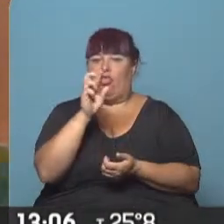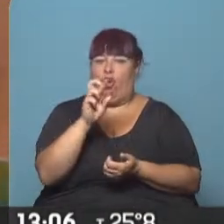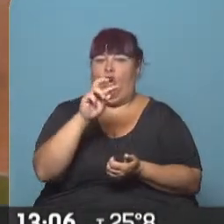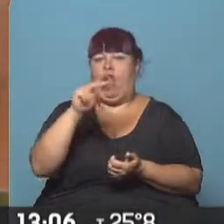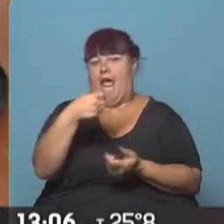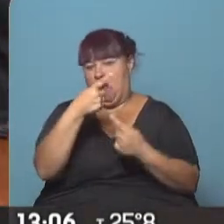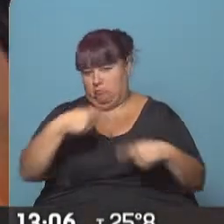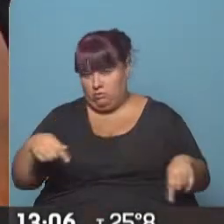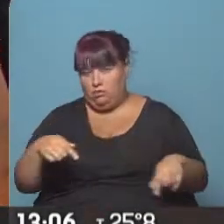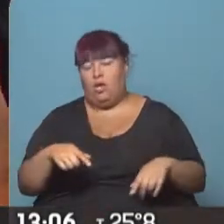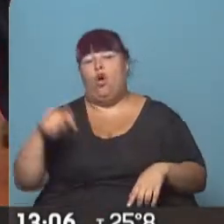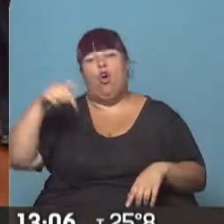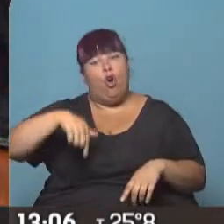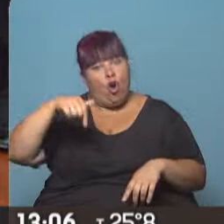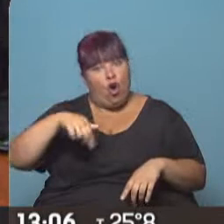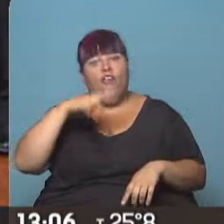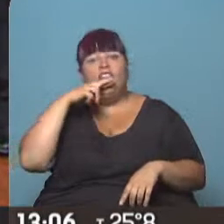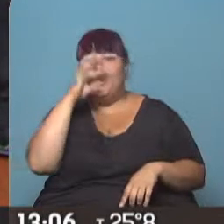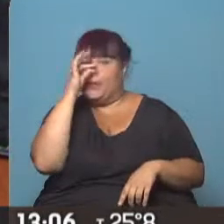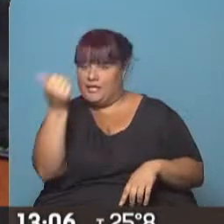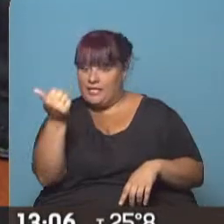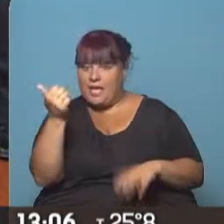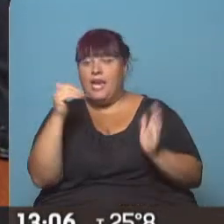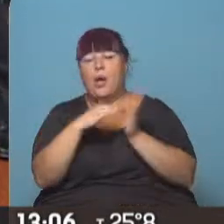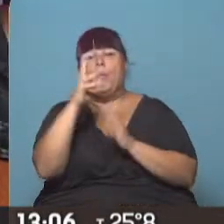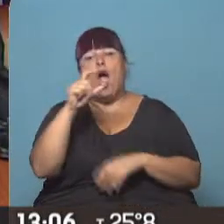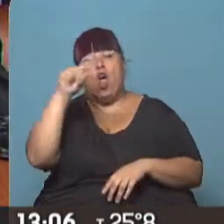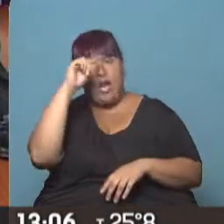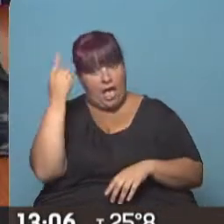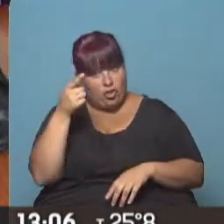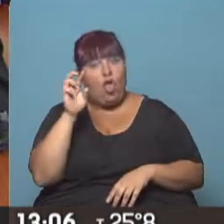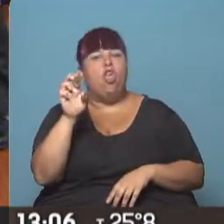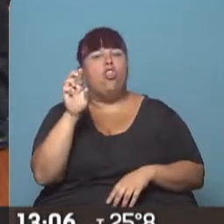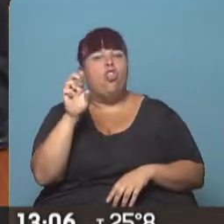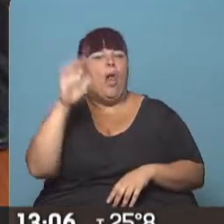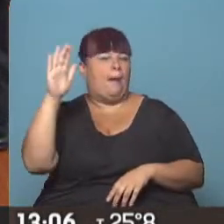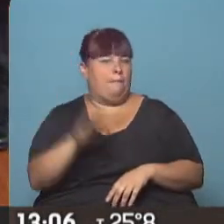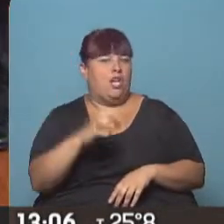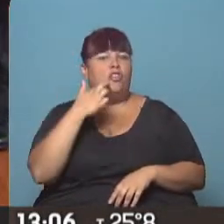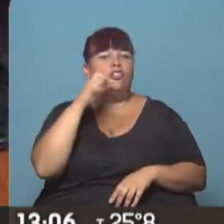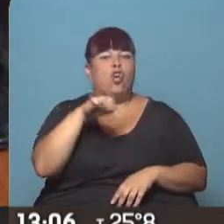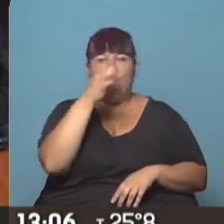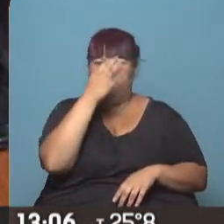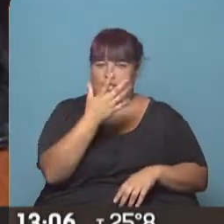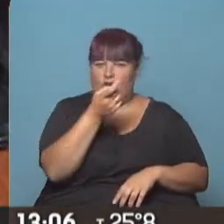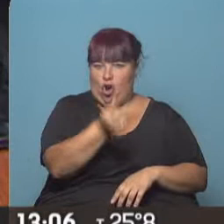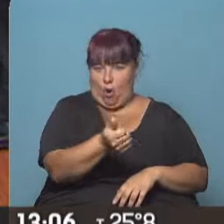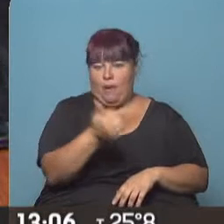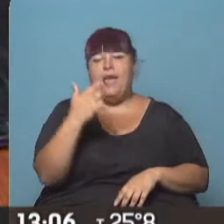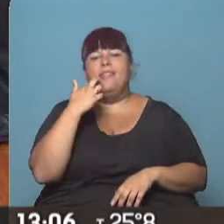diferentes monedas. Al día de hoy, viernes 26, y de acuerdo al Banco Nación, el dólar opera en baja, 19.25 para la